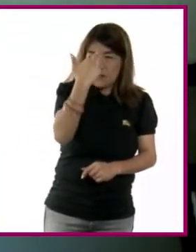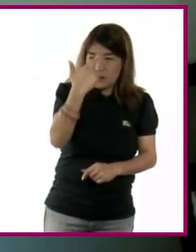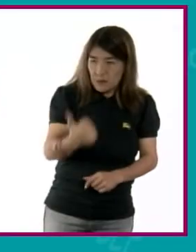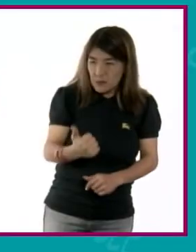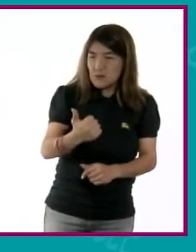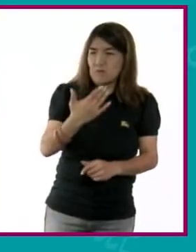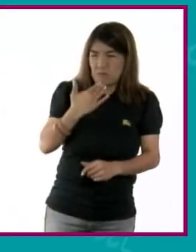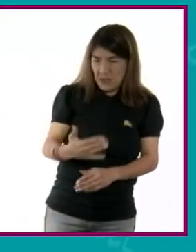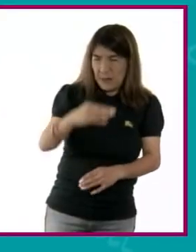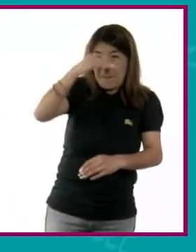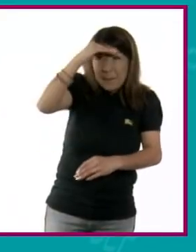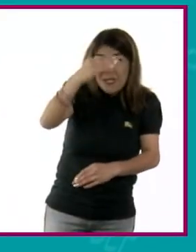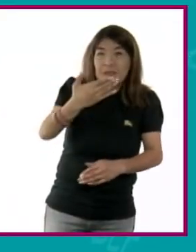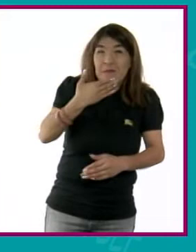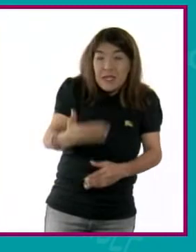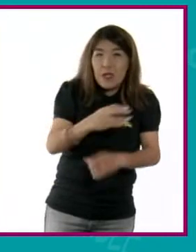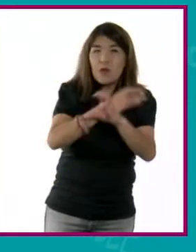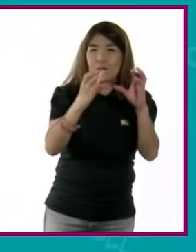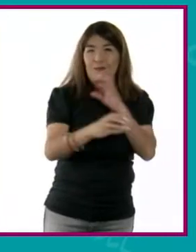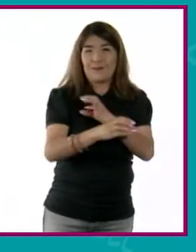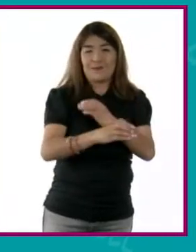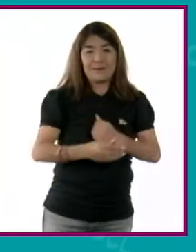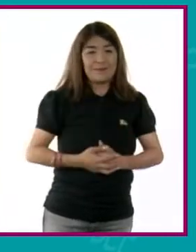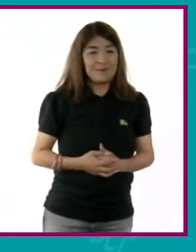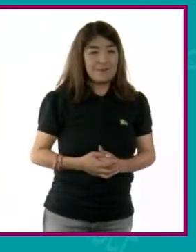las cosas.